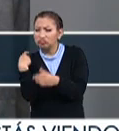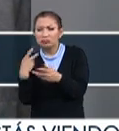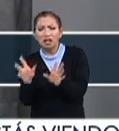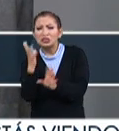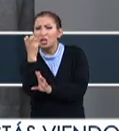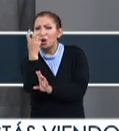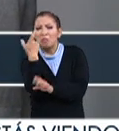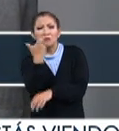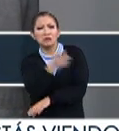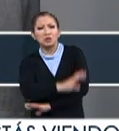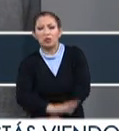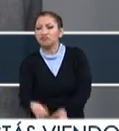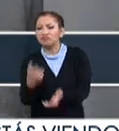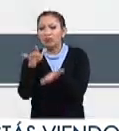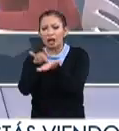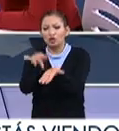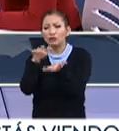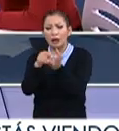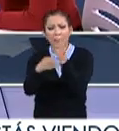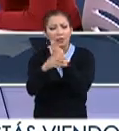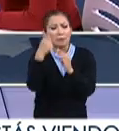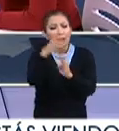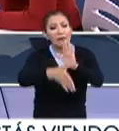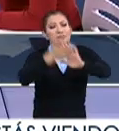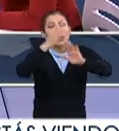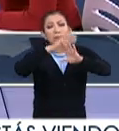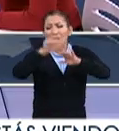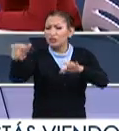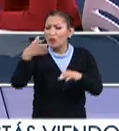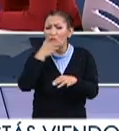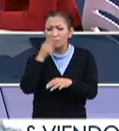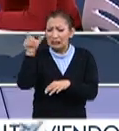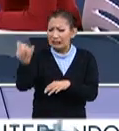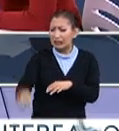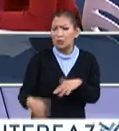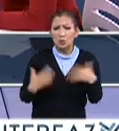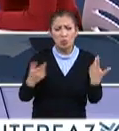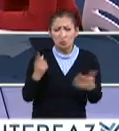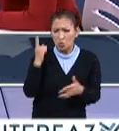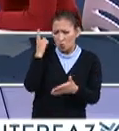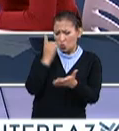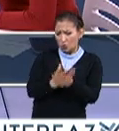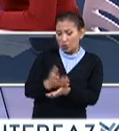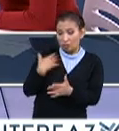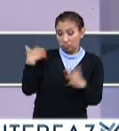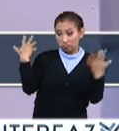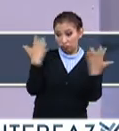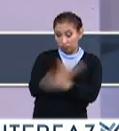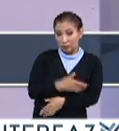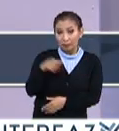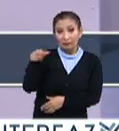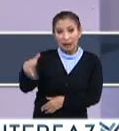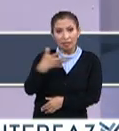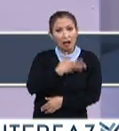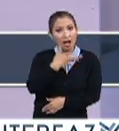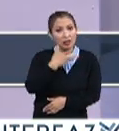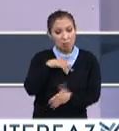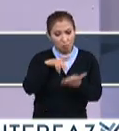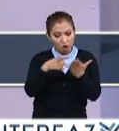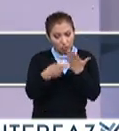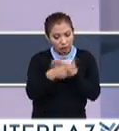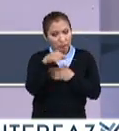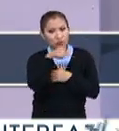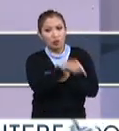vende a 5 y les ayuda con materiales para construir. Es un tipo realmente atípico que sorprende mucho que haya tenido